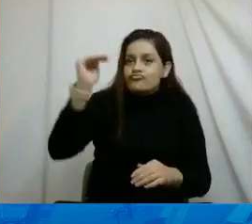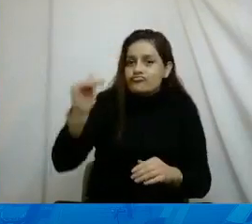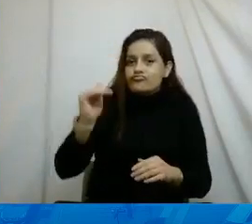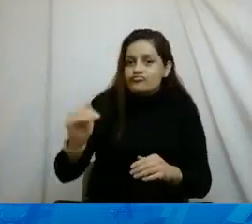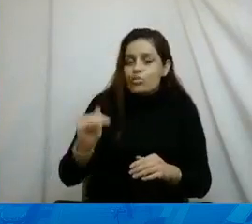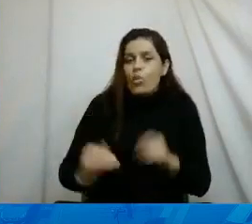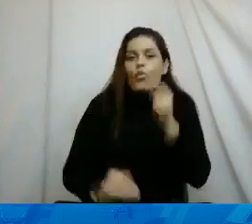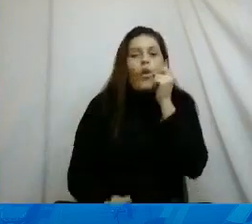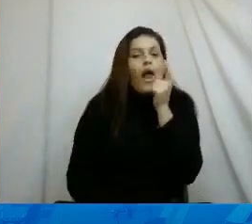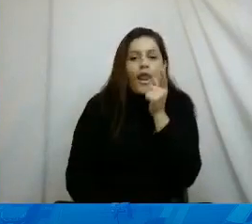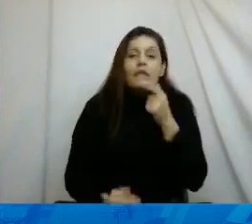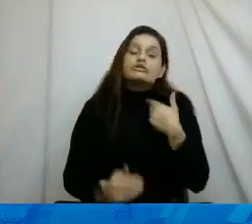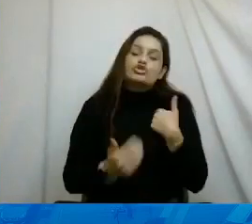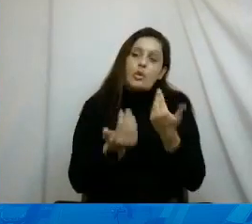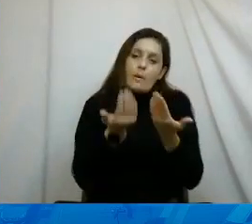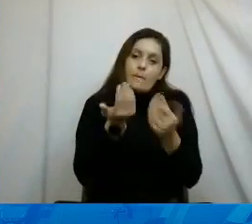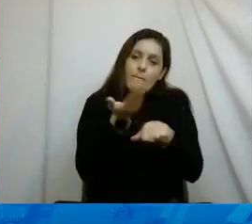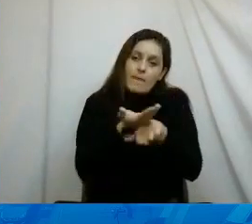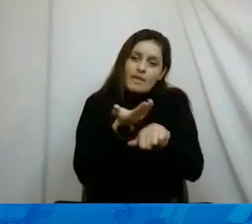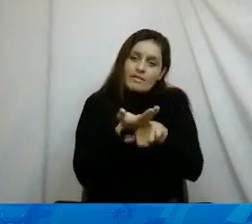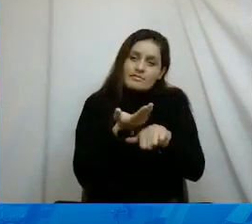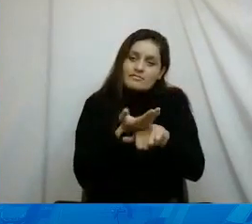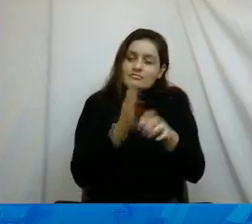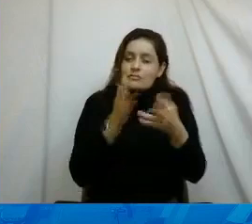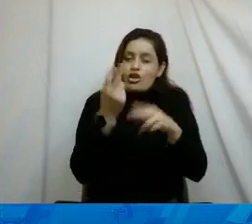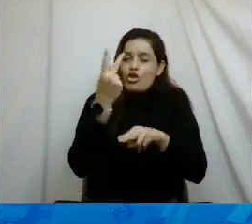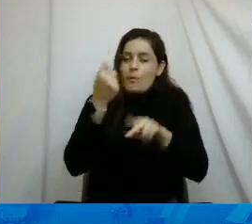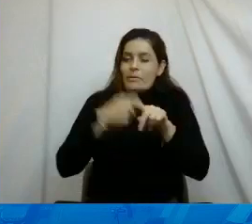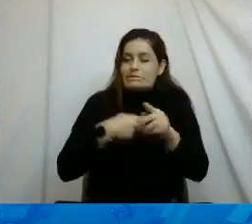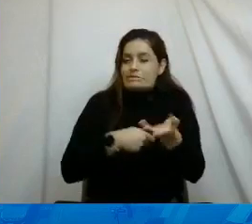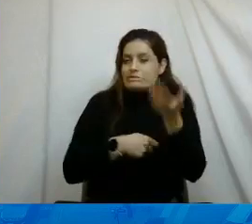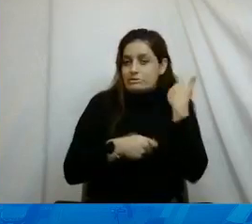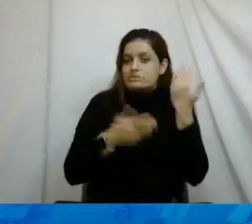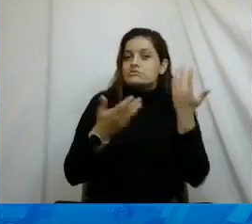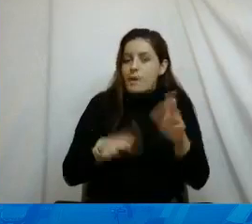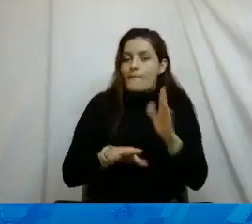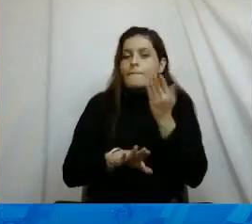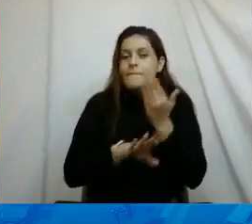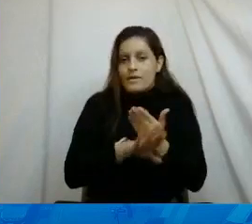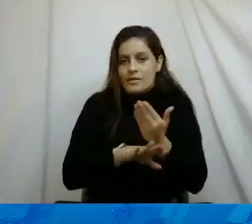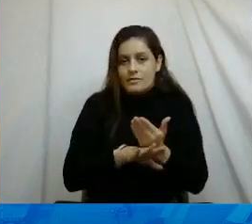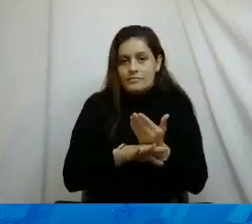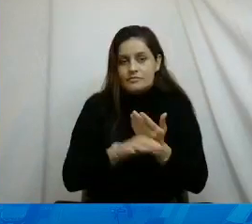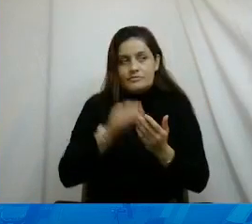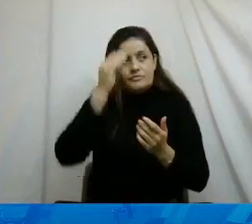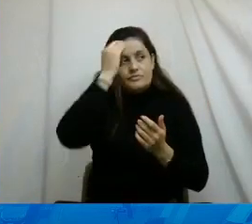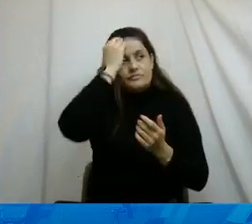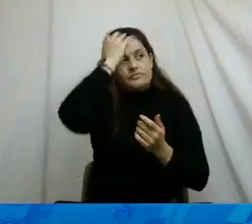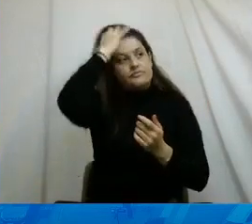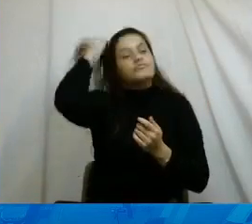atención, y eso se solicitó hace más de 2 meses atrás. Por otra parte,